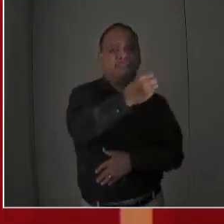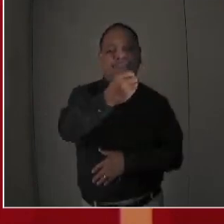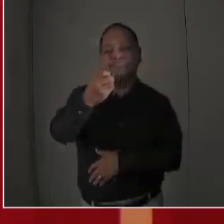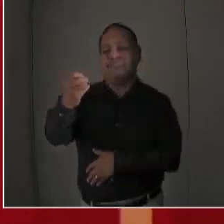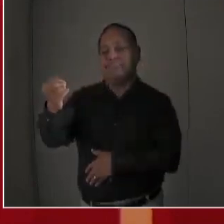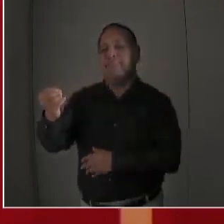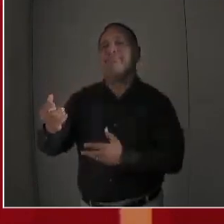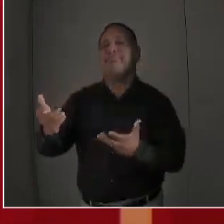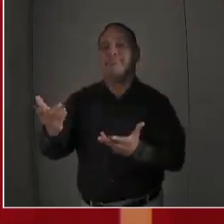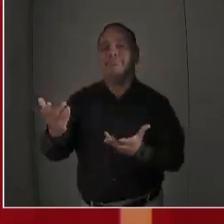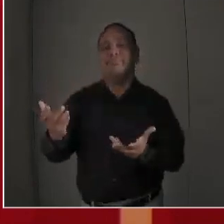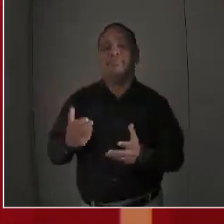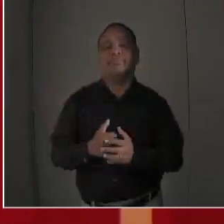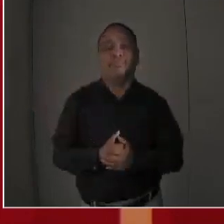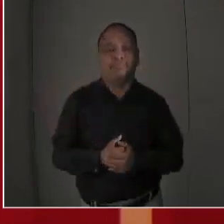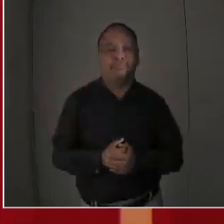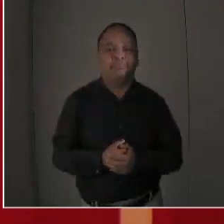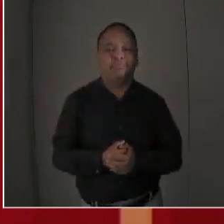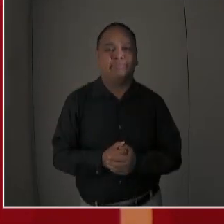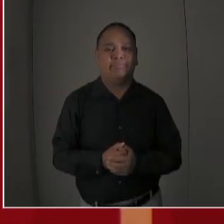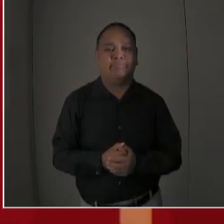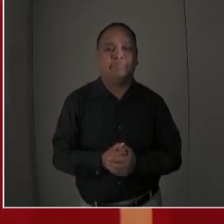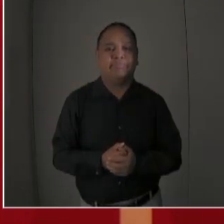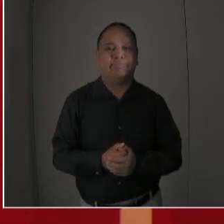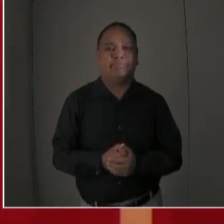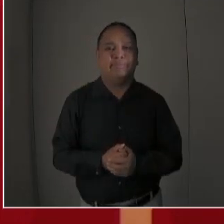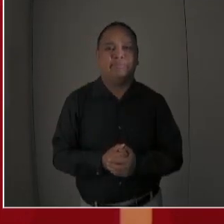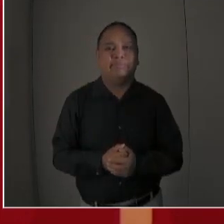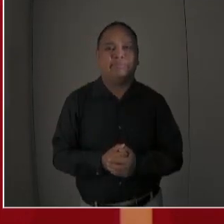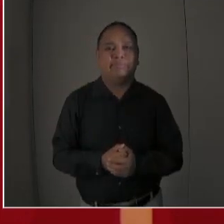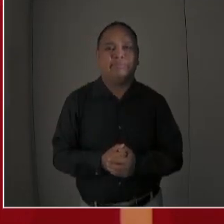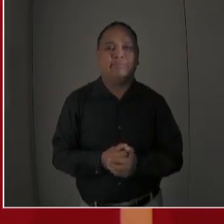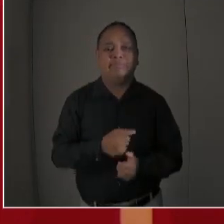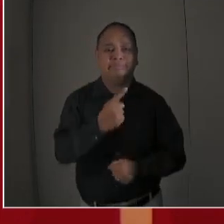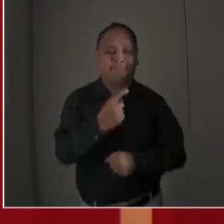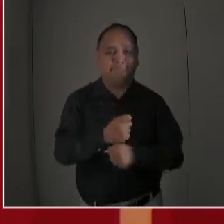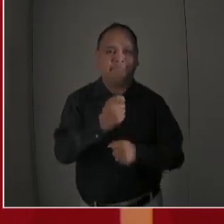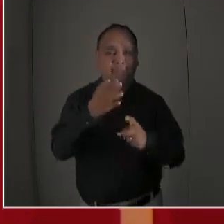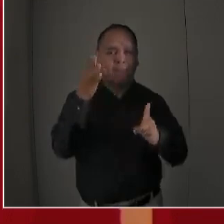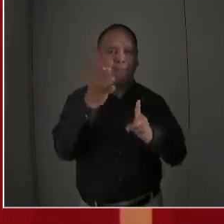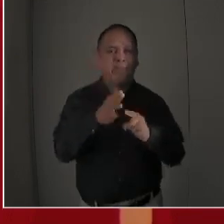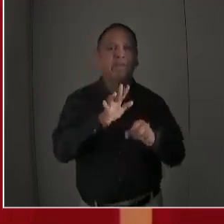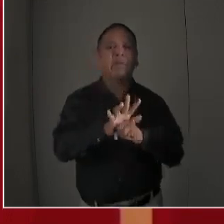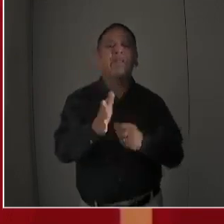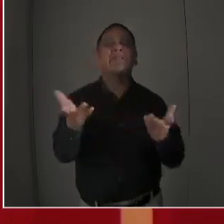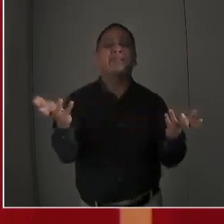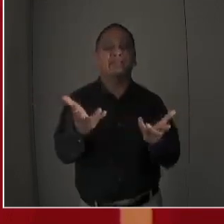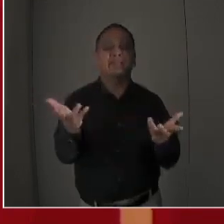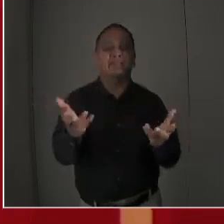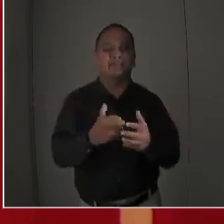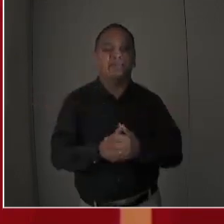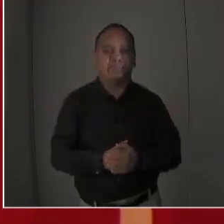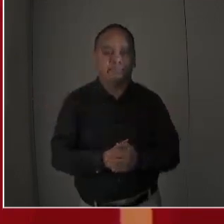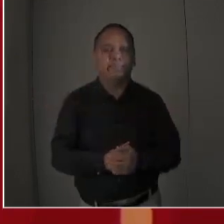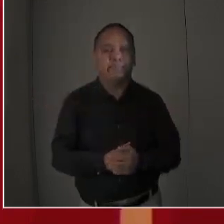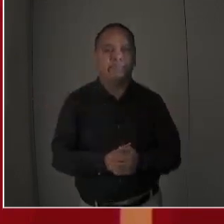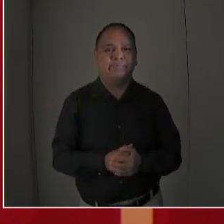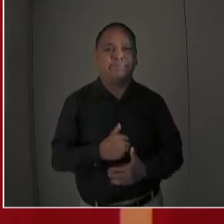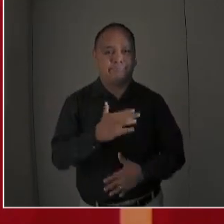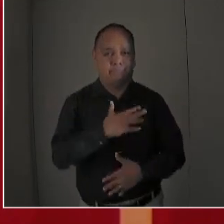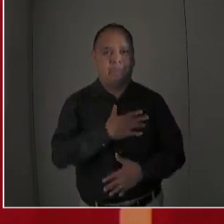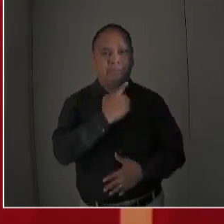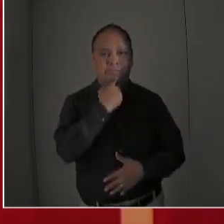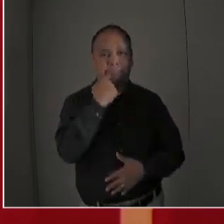delinear claramente cuáles van a ser nuestras prioridades y nuestras acciones. Así que lo que venimos a